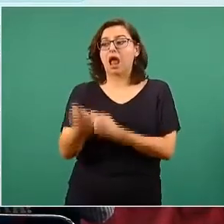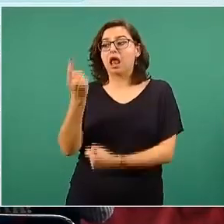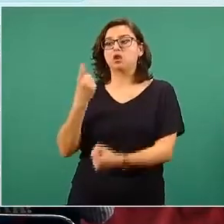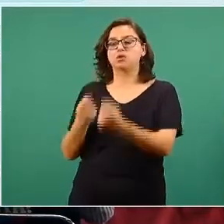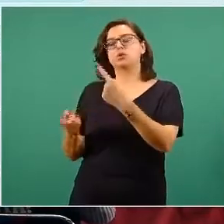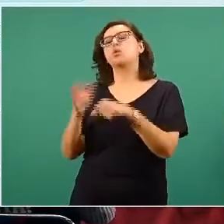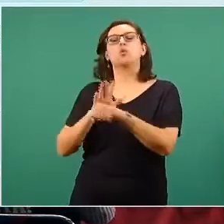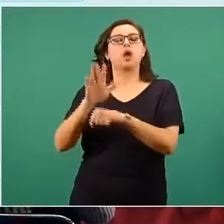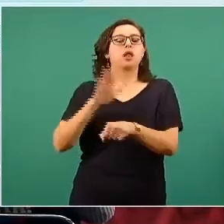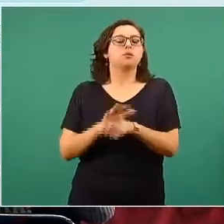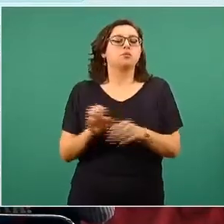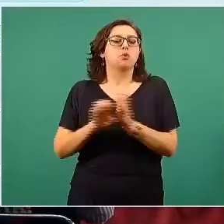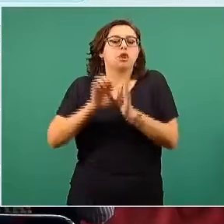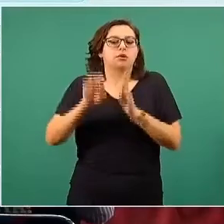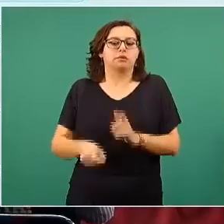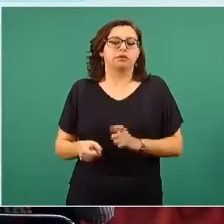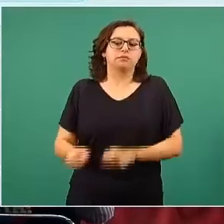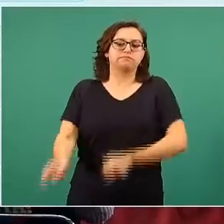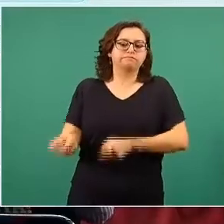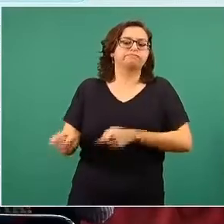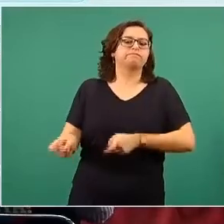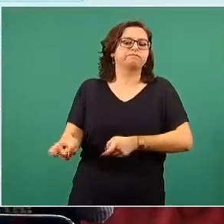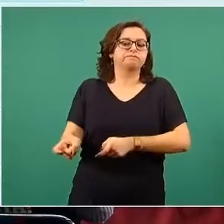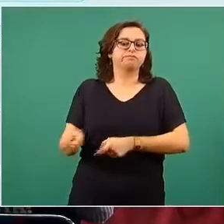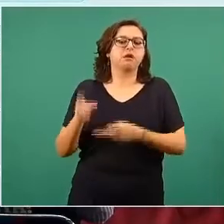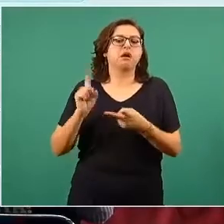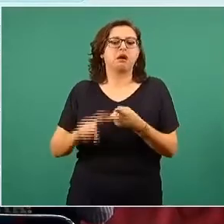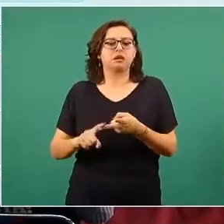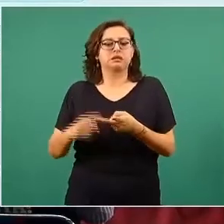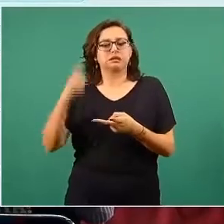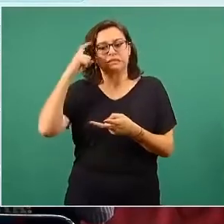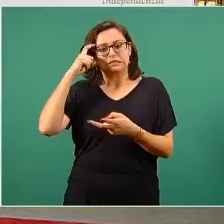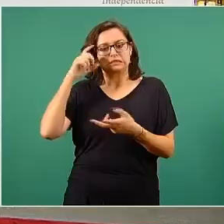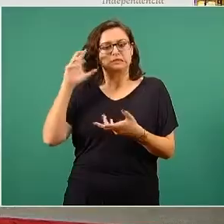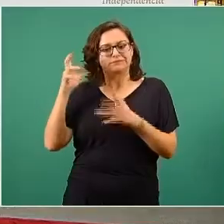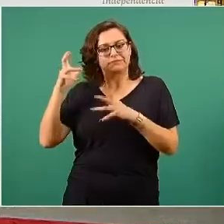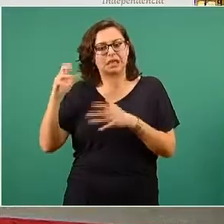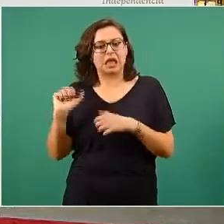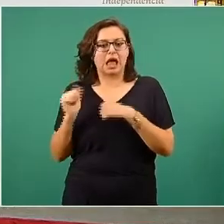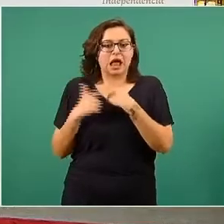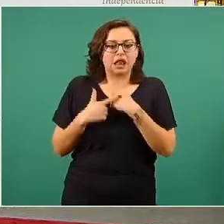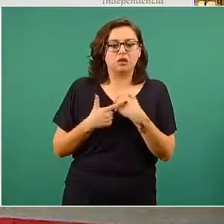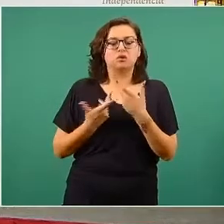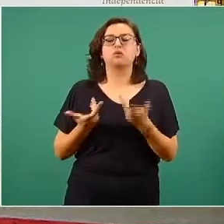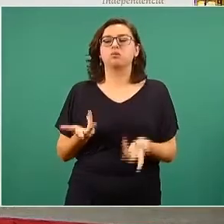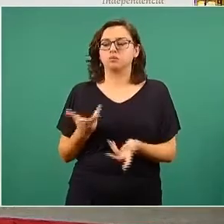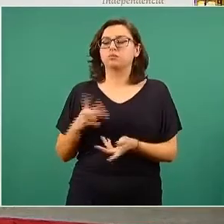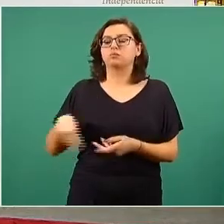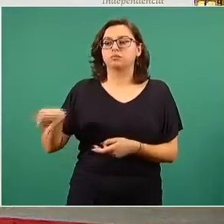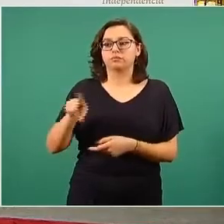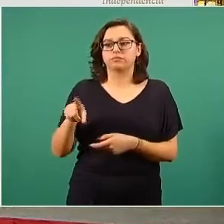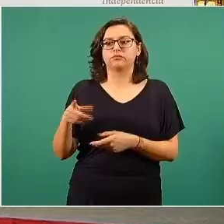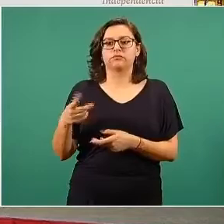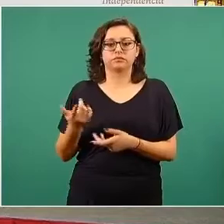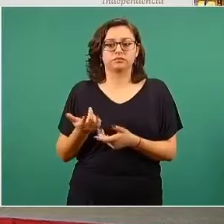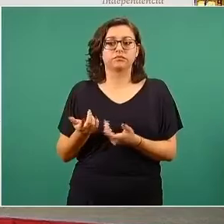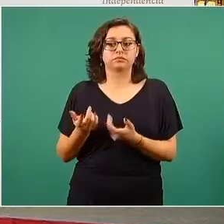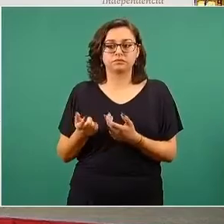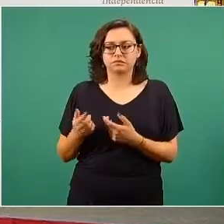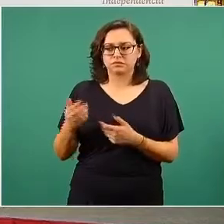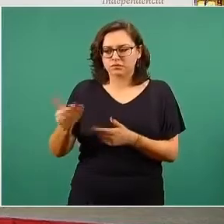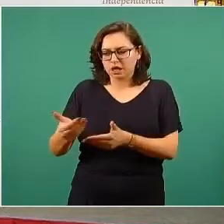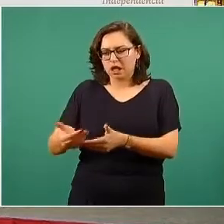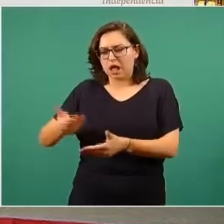crisis convulsivas o han tenido alguna manifestación neurológica. Todas estas son sujetas a